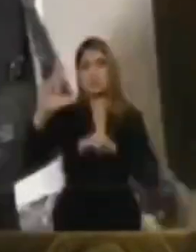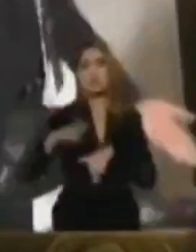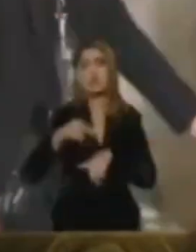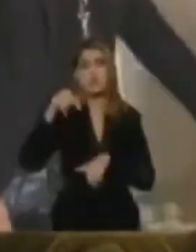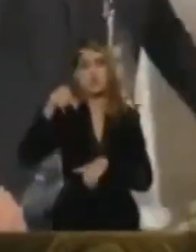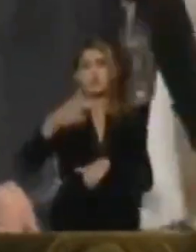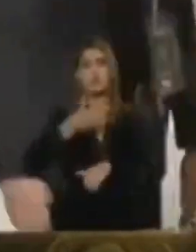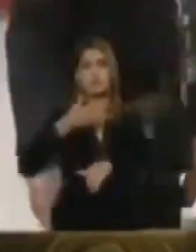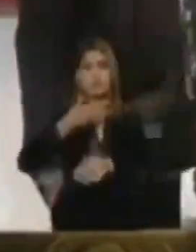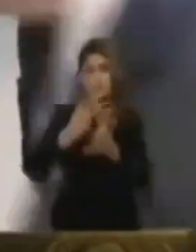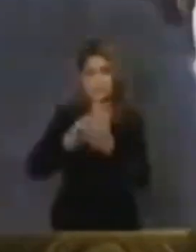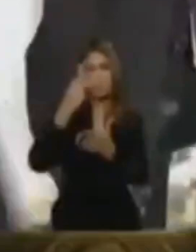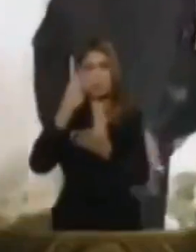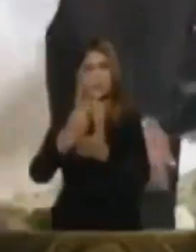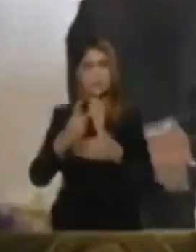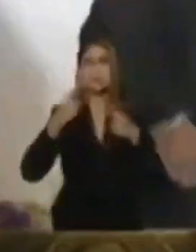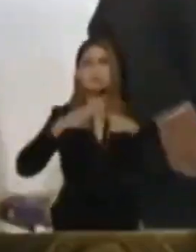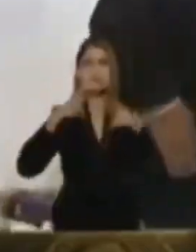están galardonados